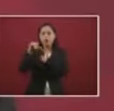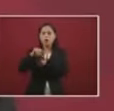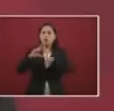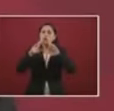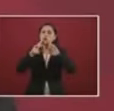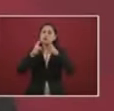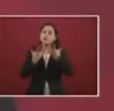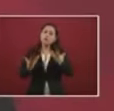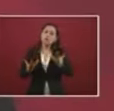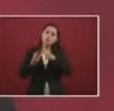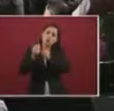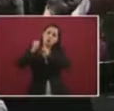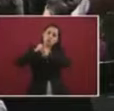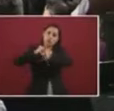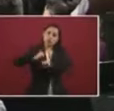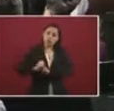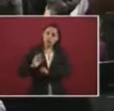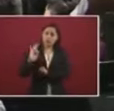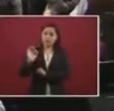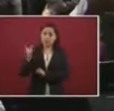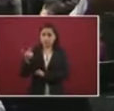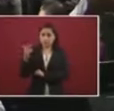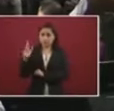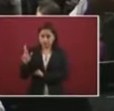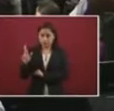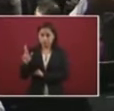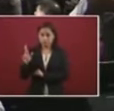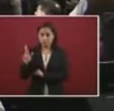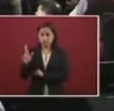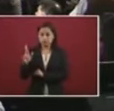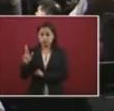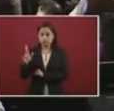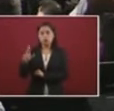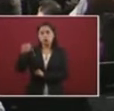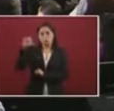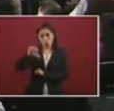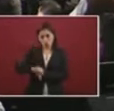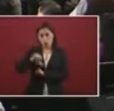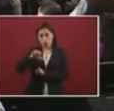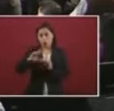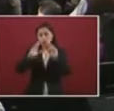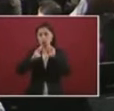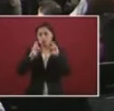fiscal, y se va a dar el día de hoy.